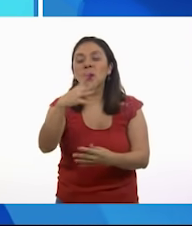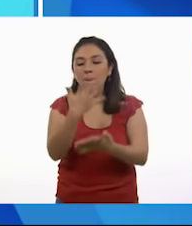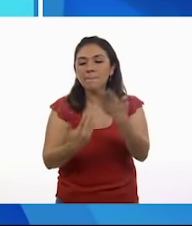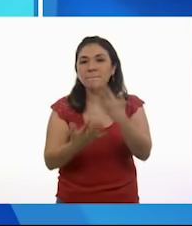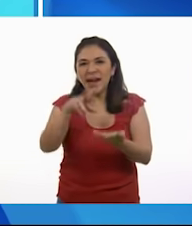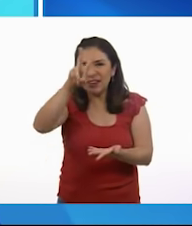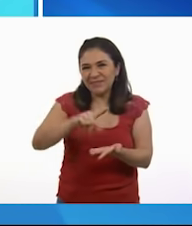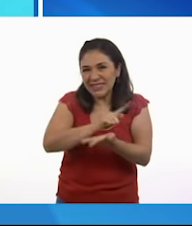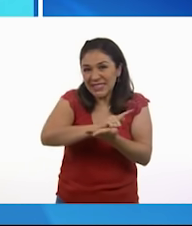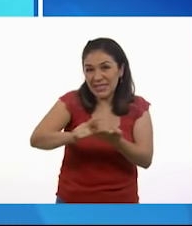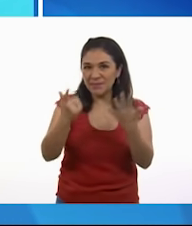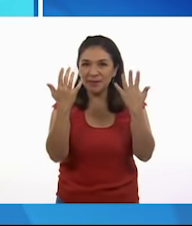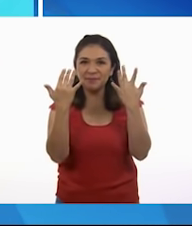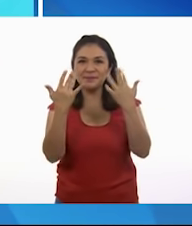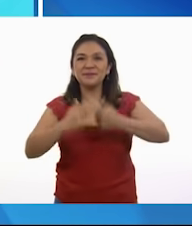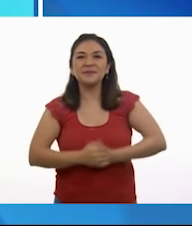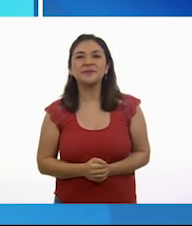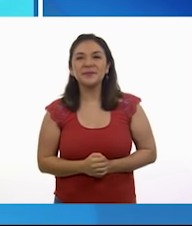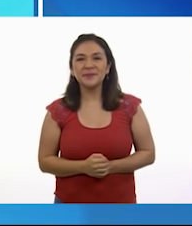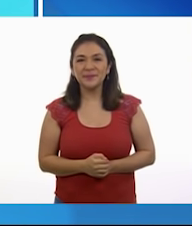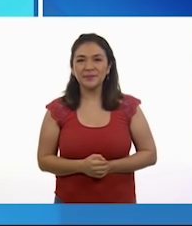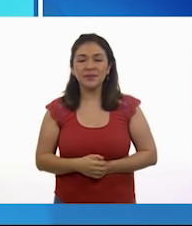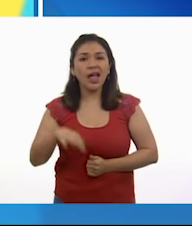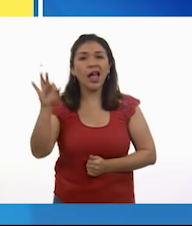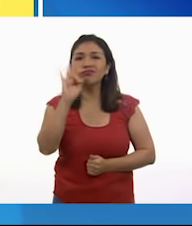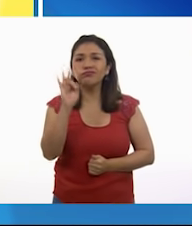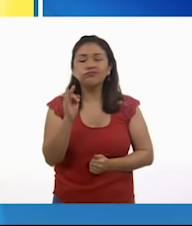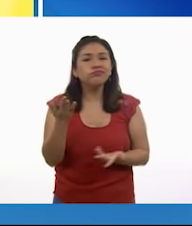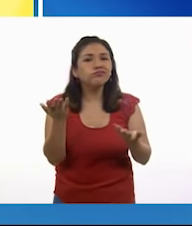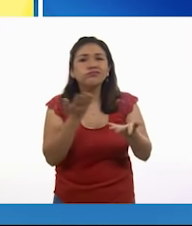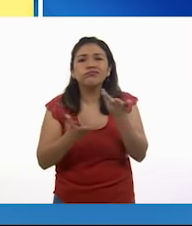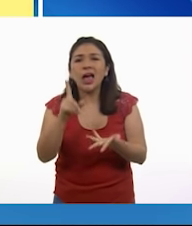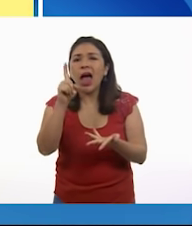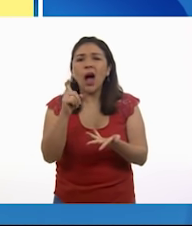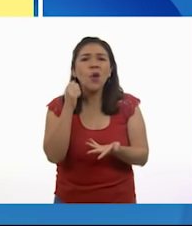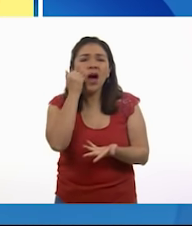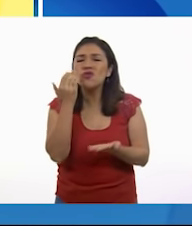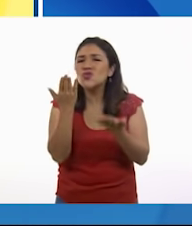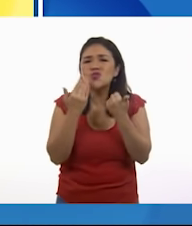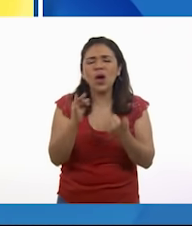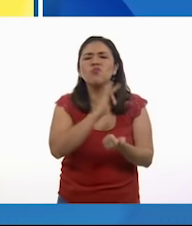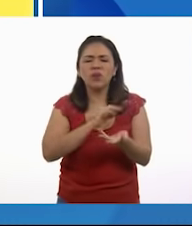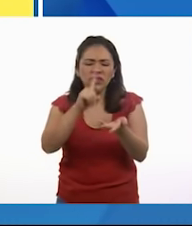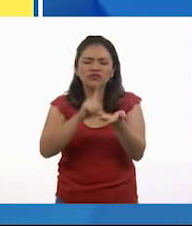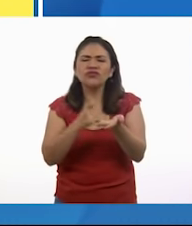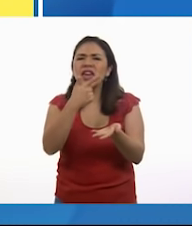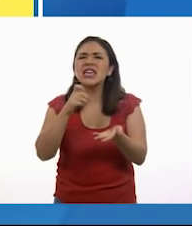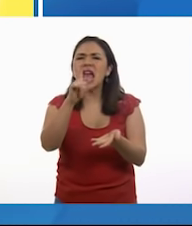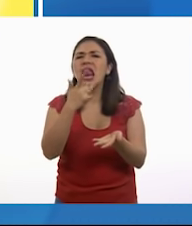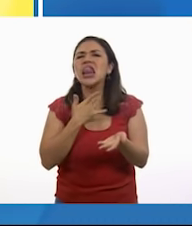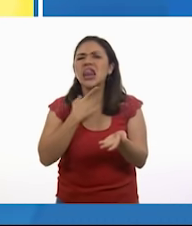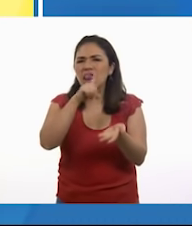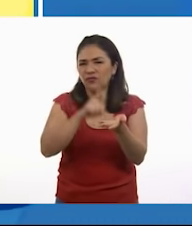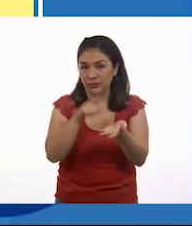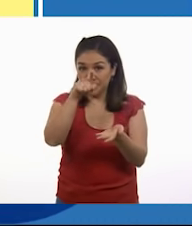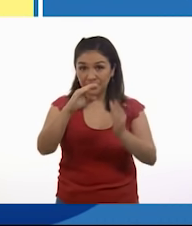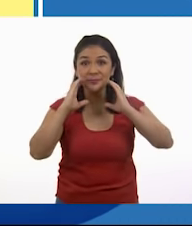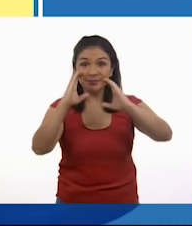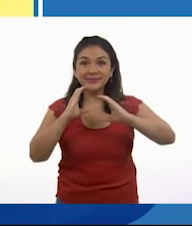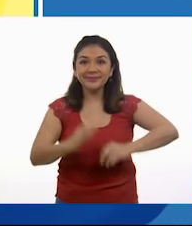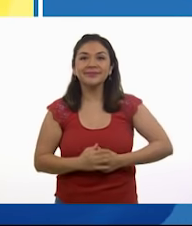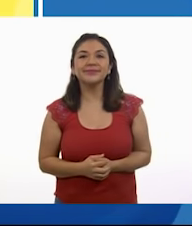manos están limpias si no tienes agua y jabón usa desinfectantes a base de alcohol